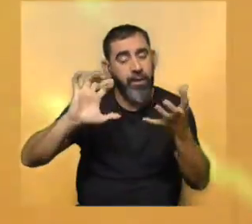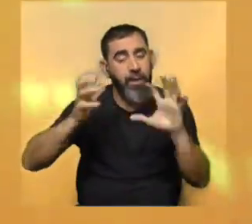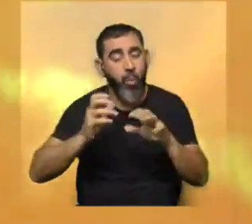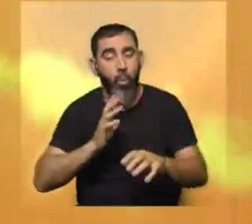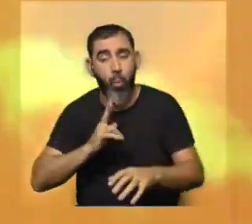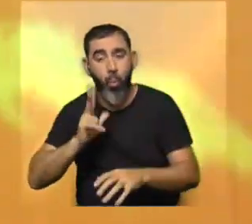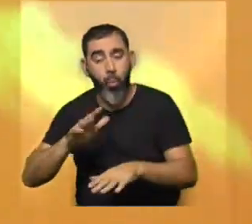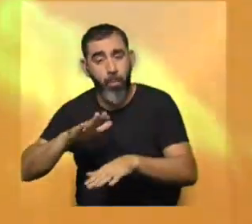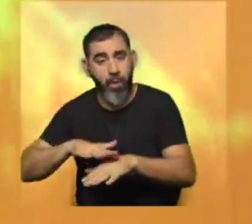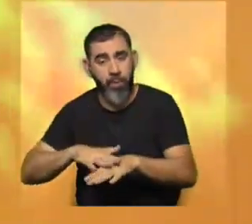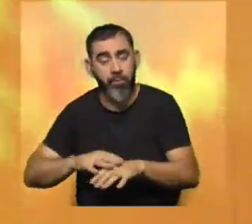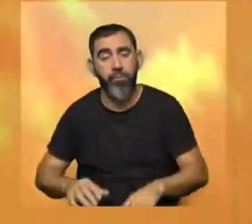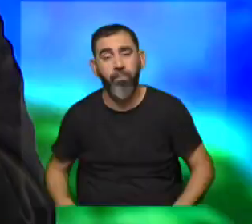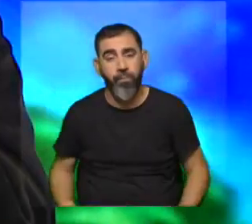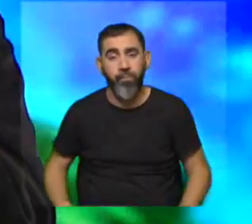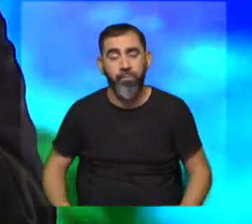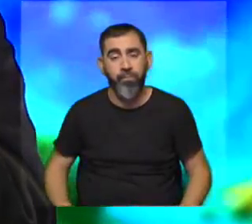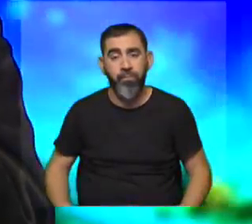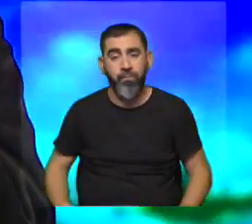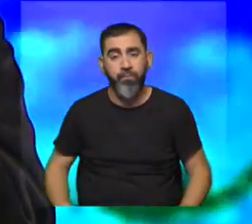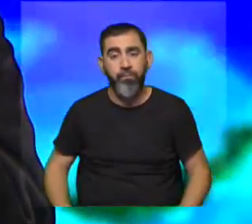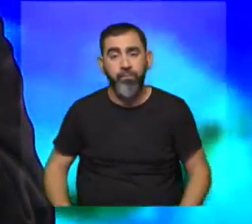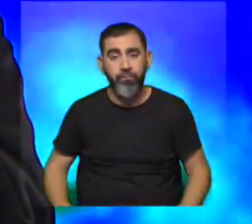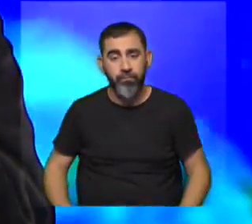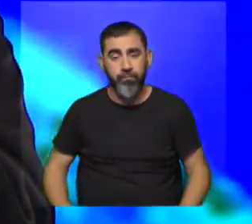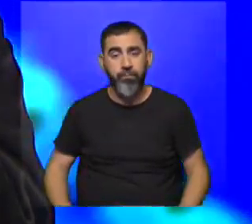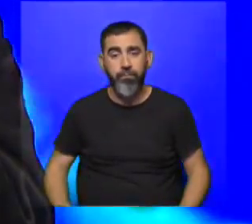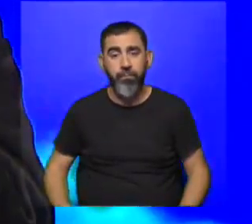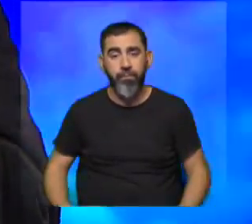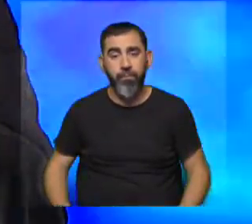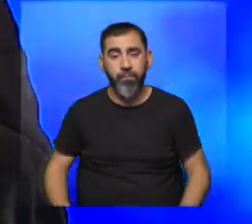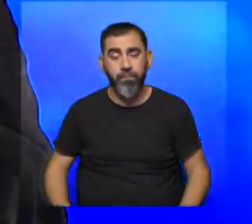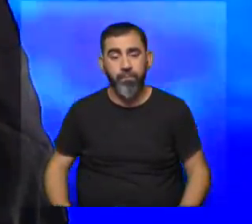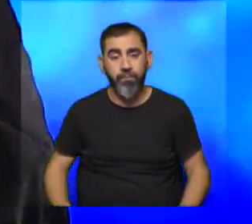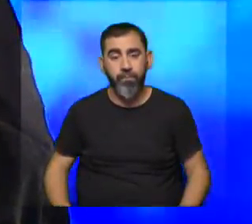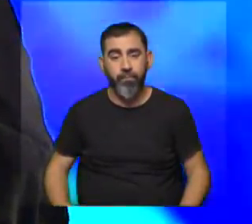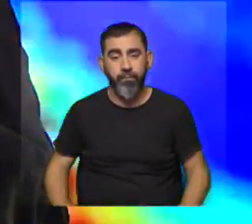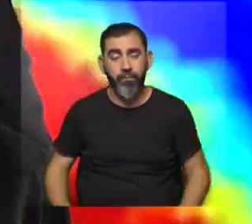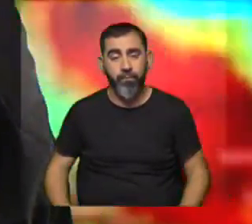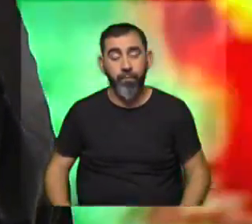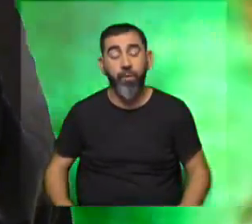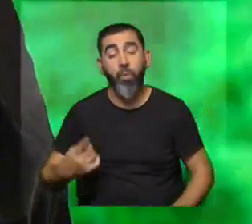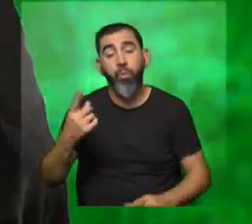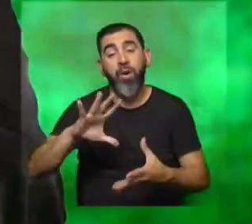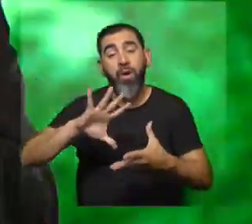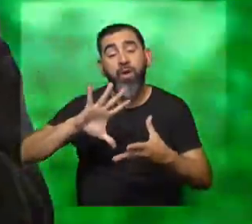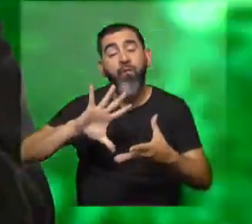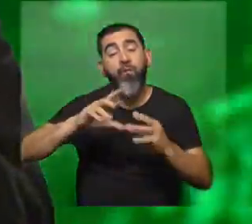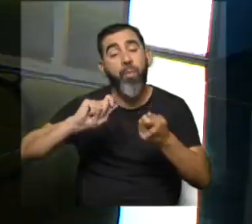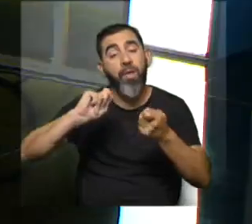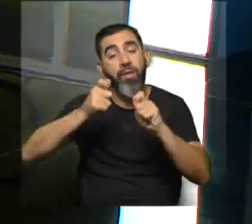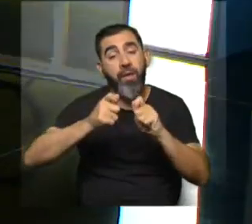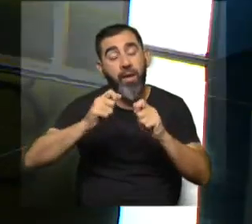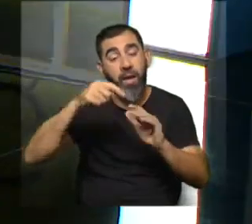humano. ¿Pudieron avanzar en ese sentido? Sí, bueno, uno de los modos de variabilidad más importantes del